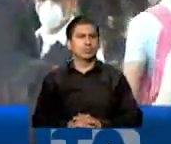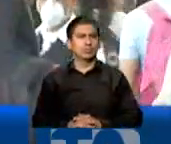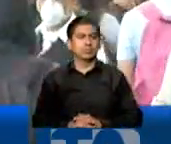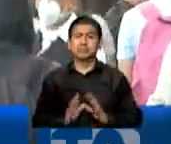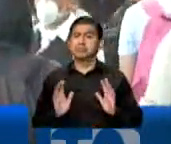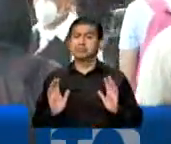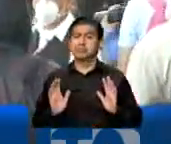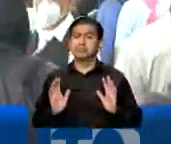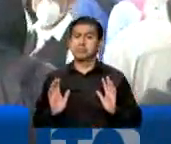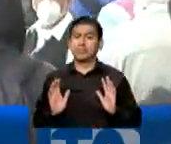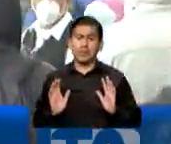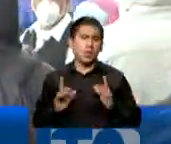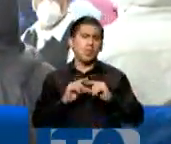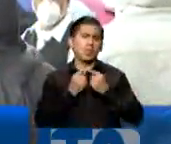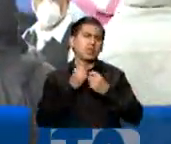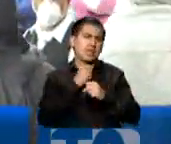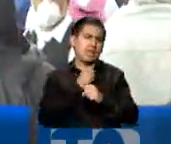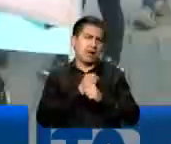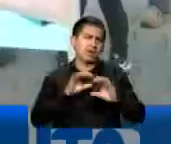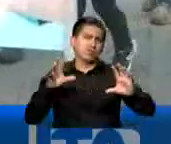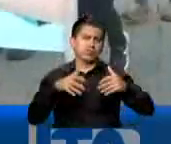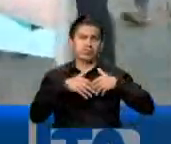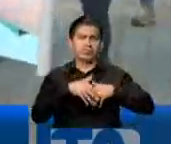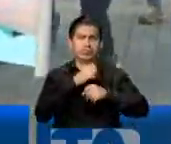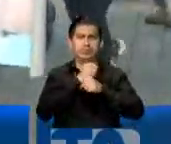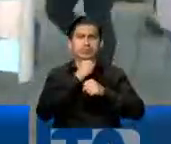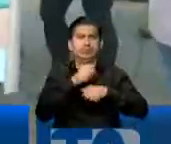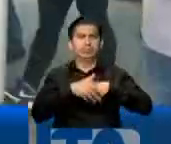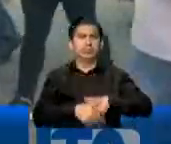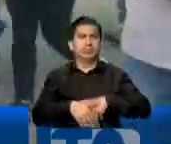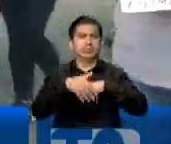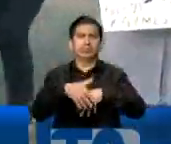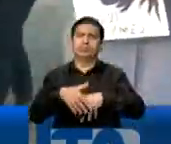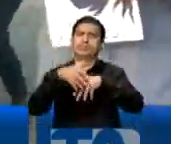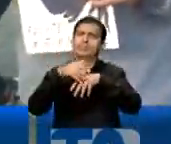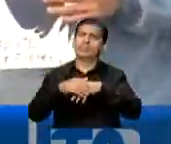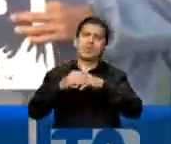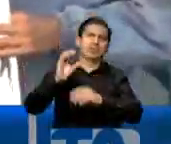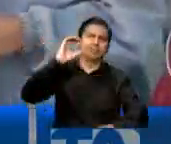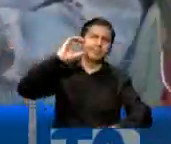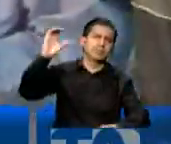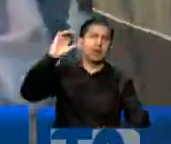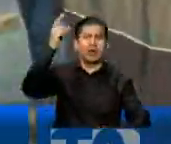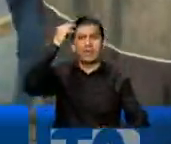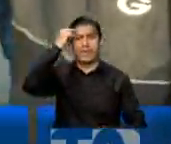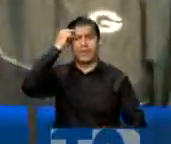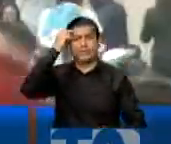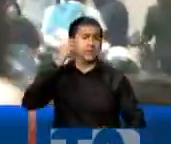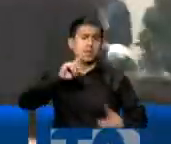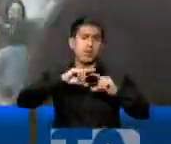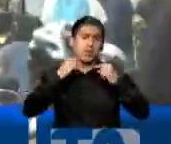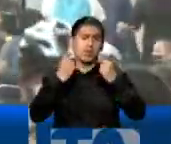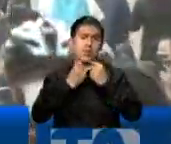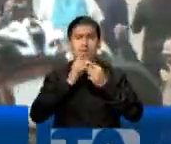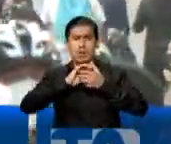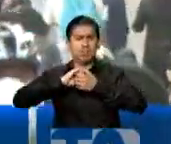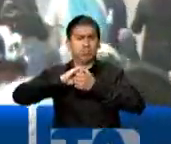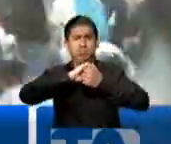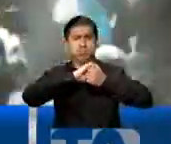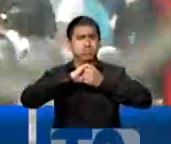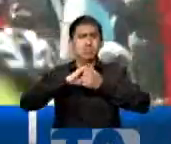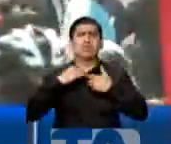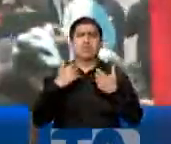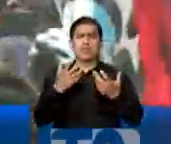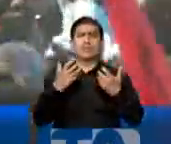Así transcurrió la marcha de los trabajadores, este día de reclamos al gobierno con algunos temas que el sindicalismo y otros sectores sociales